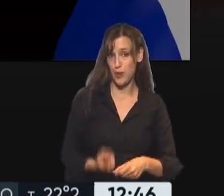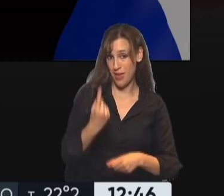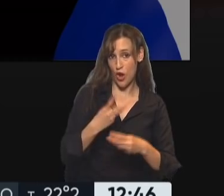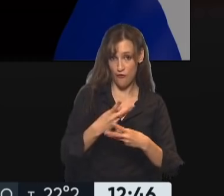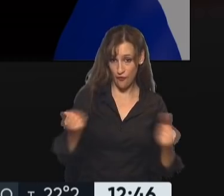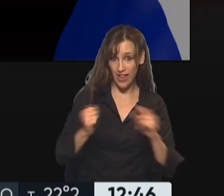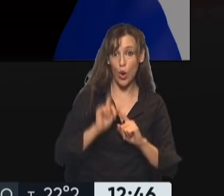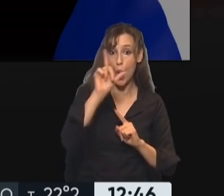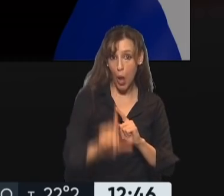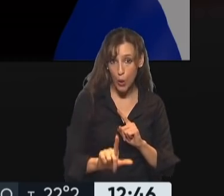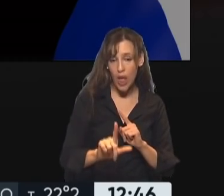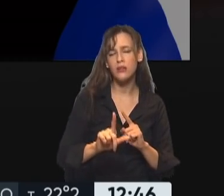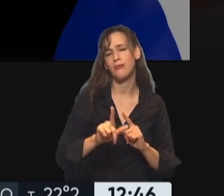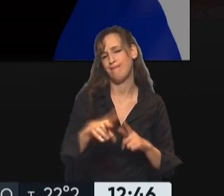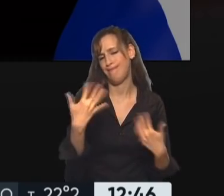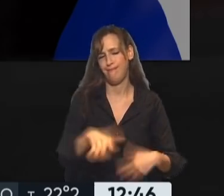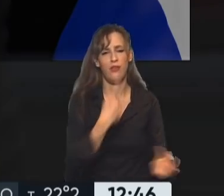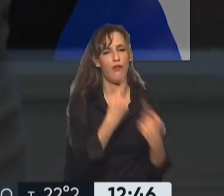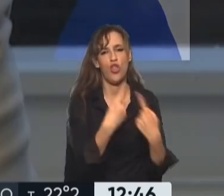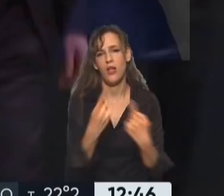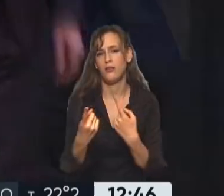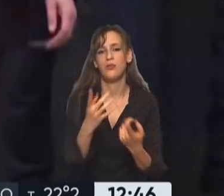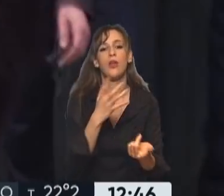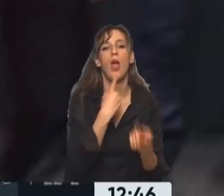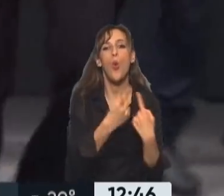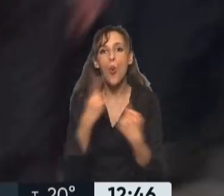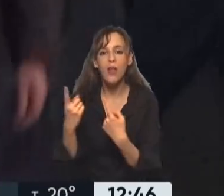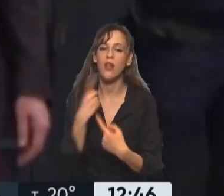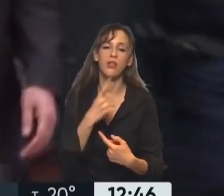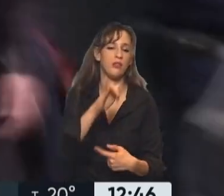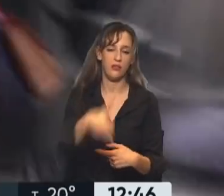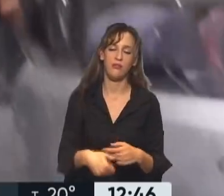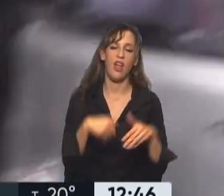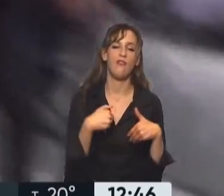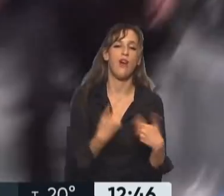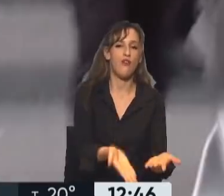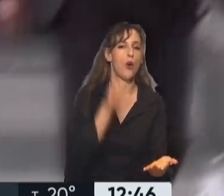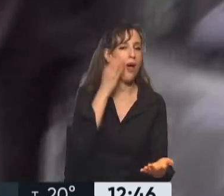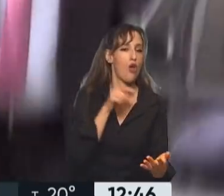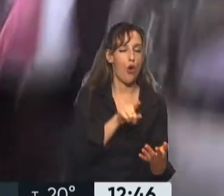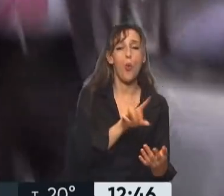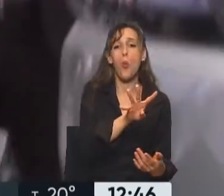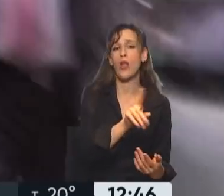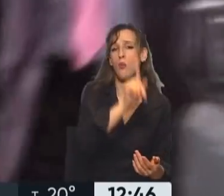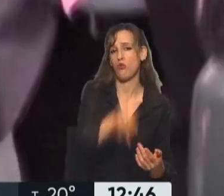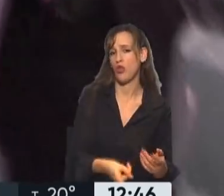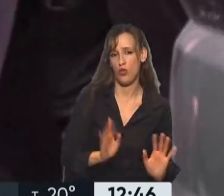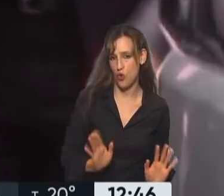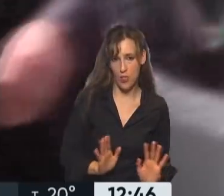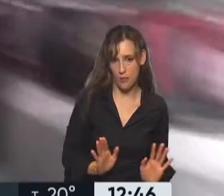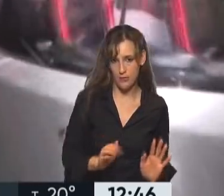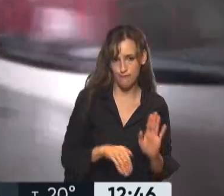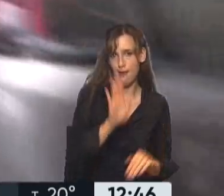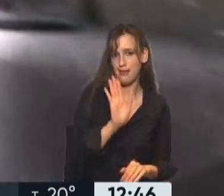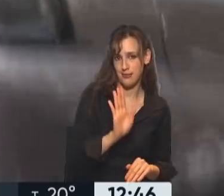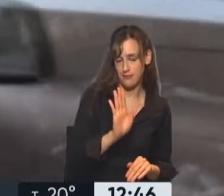oscilan entre 2, 4, 5 puntos a favor de Macron en este momento de la campaña. Lo que va a suceder, o lo que se espera que pueda